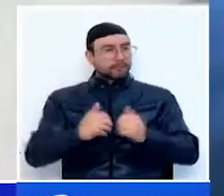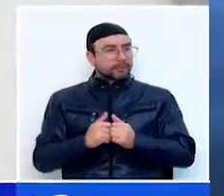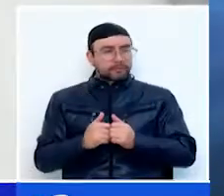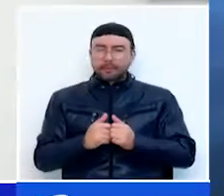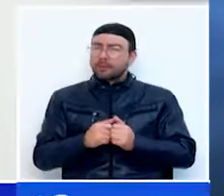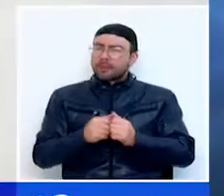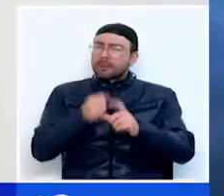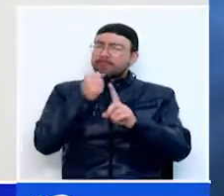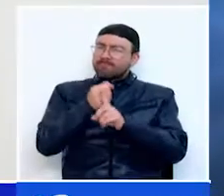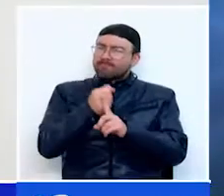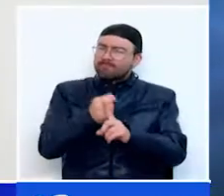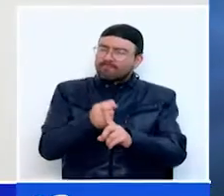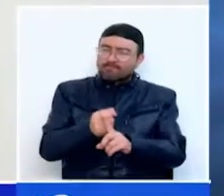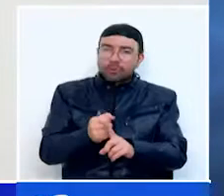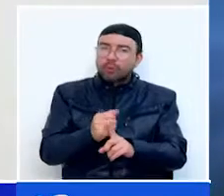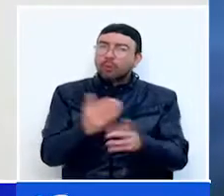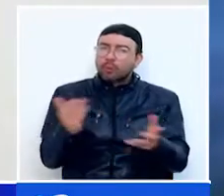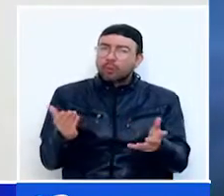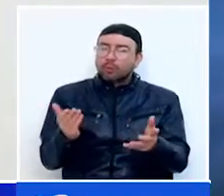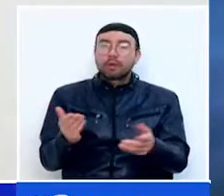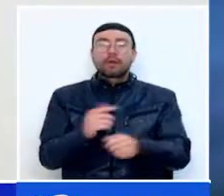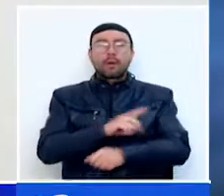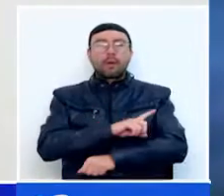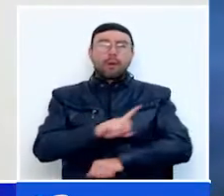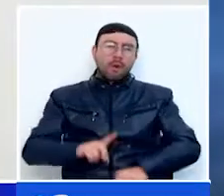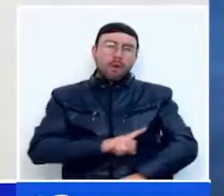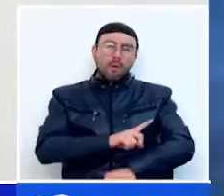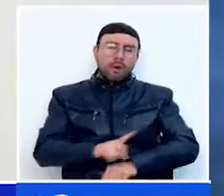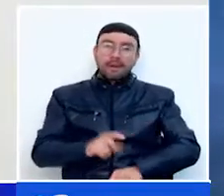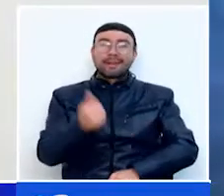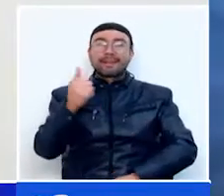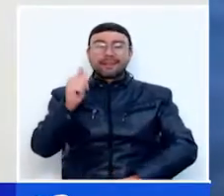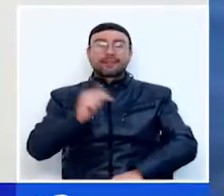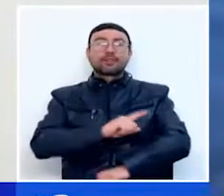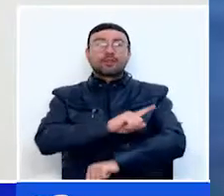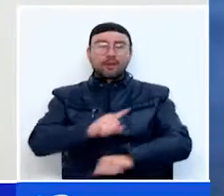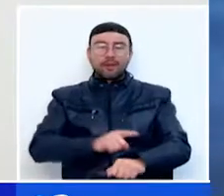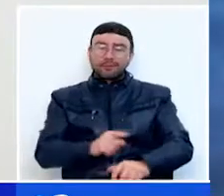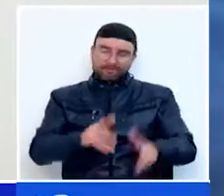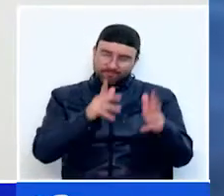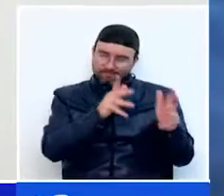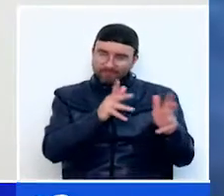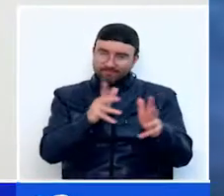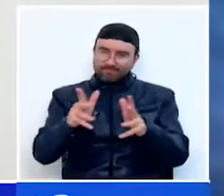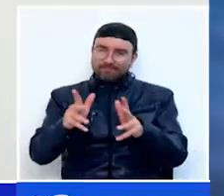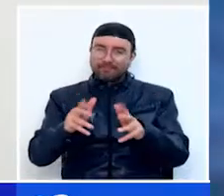estos laboratorios va a ser con una intensidad horaria de 10 horas